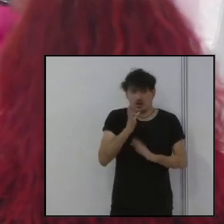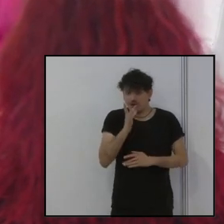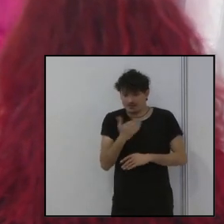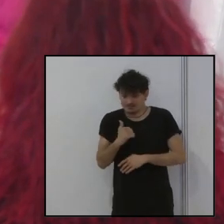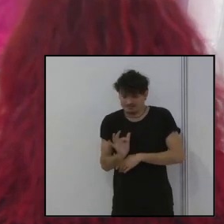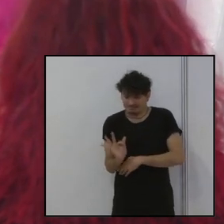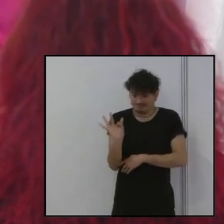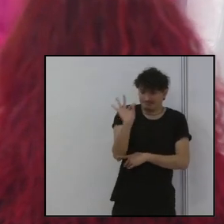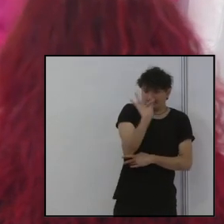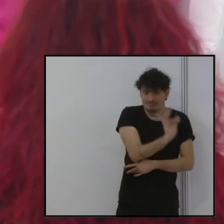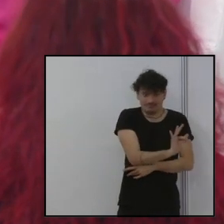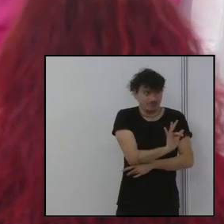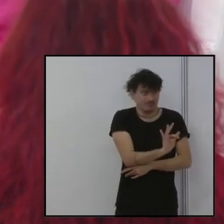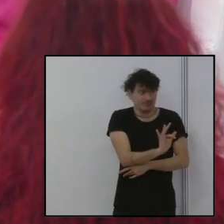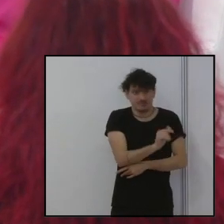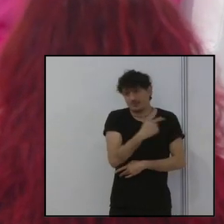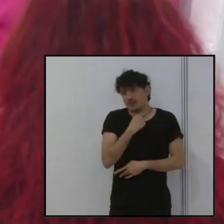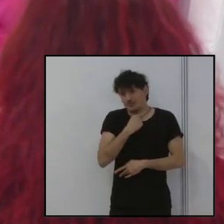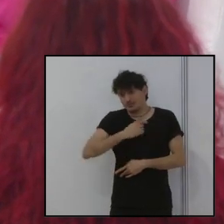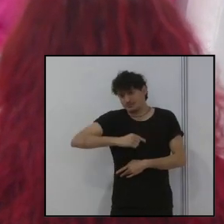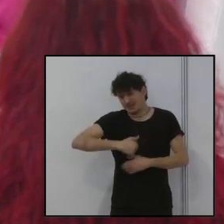ya el resto, que eres mucho decir, más gracioso que yo.